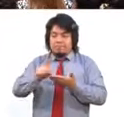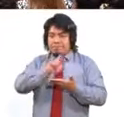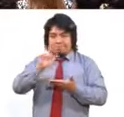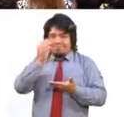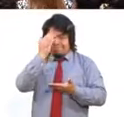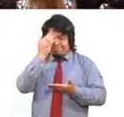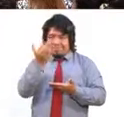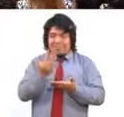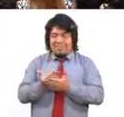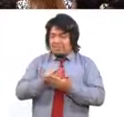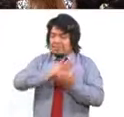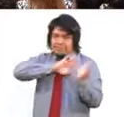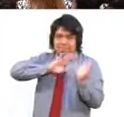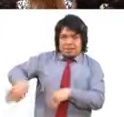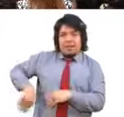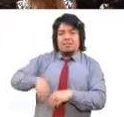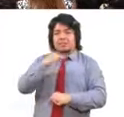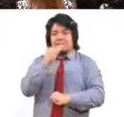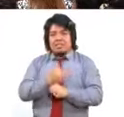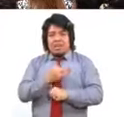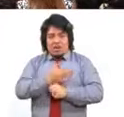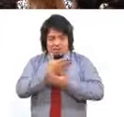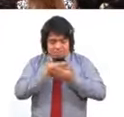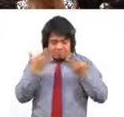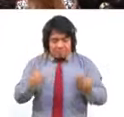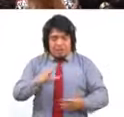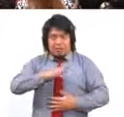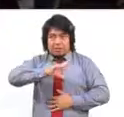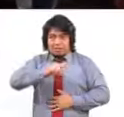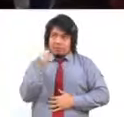Y de eso se trata el presente y el futuro. Muchas gracias.